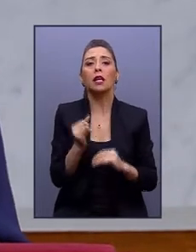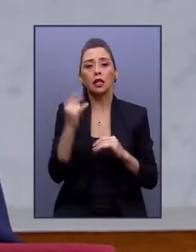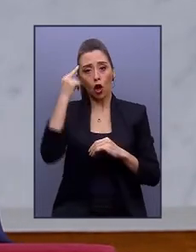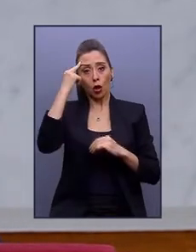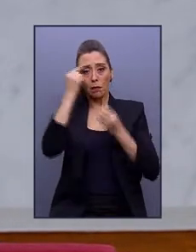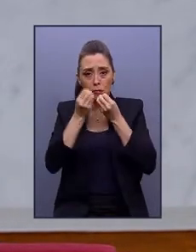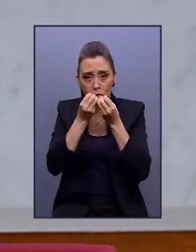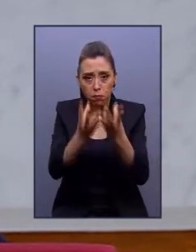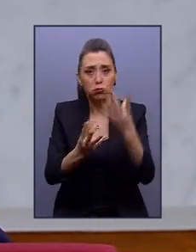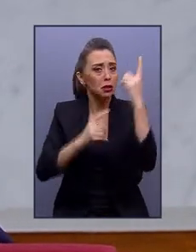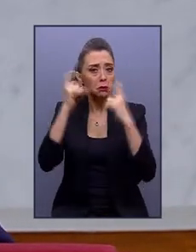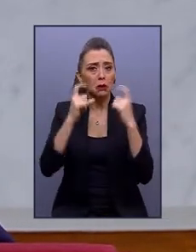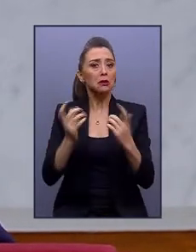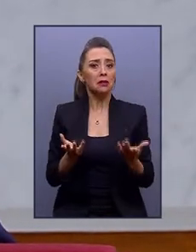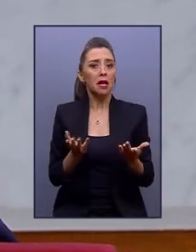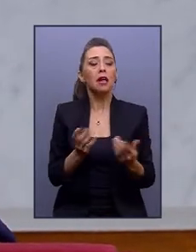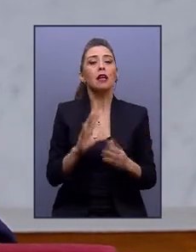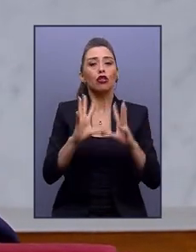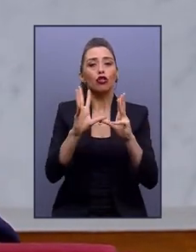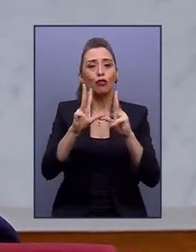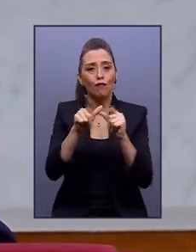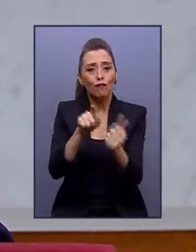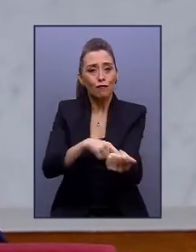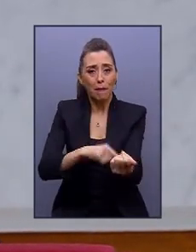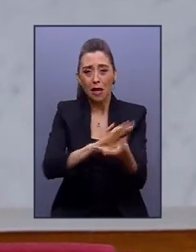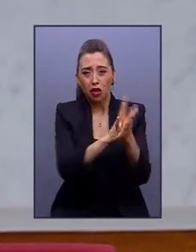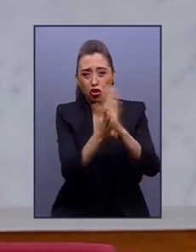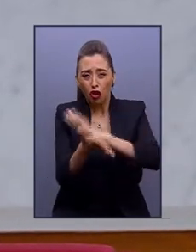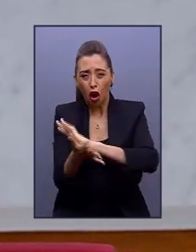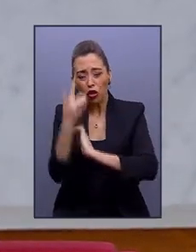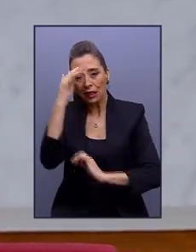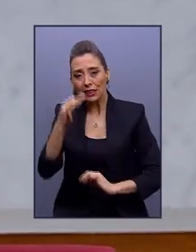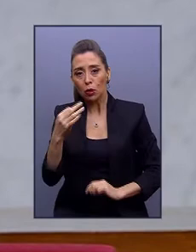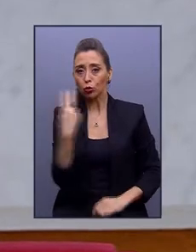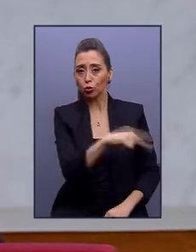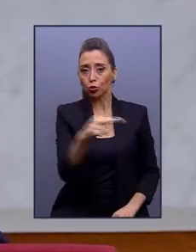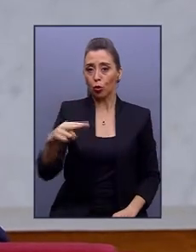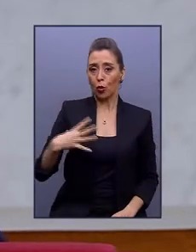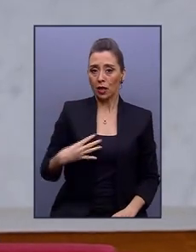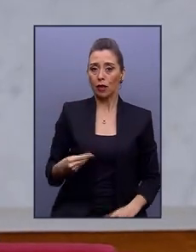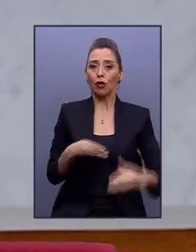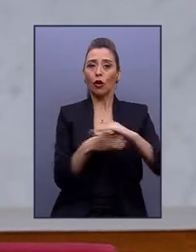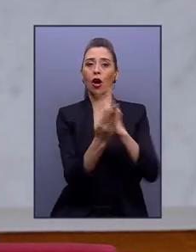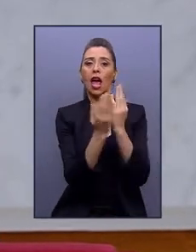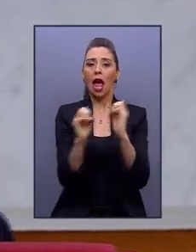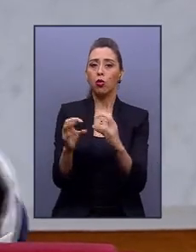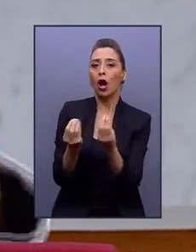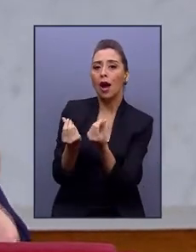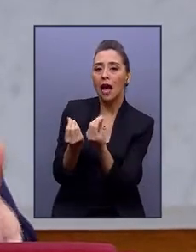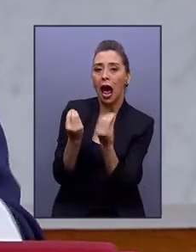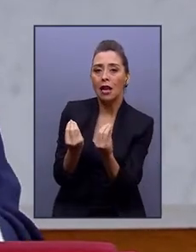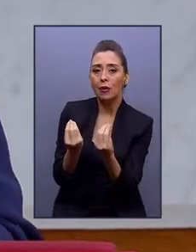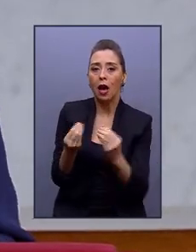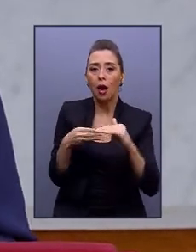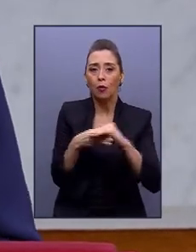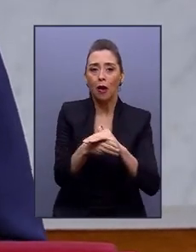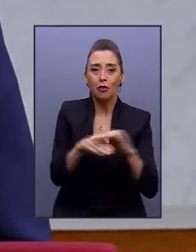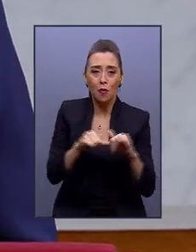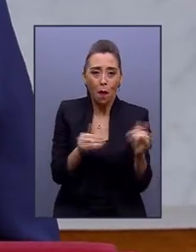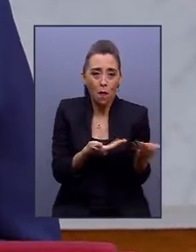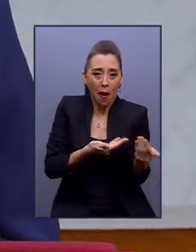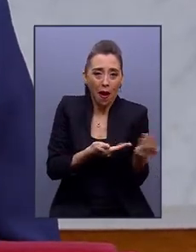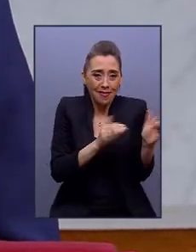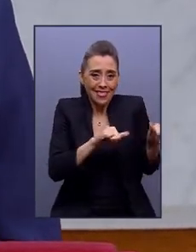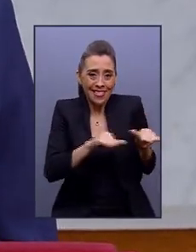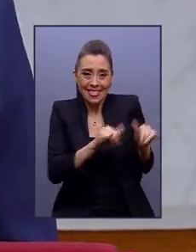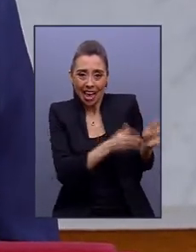lo que piensa. Donde todas las familias tengan la certeza de que sus hijos podrán acceder a una educación de calidad desde que entren a la sala cuna